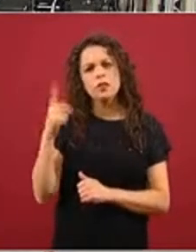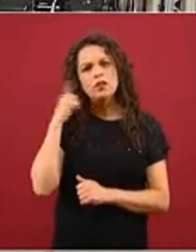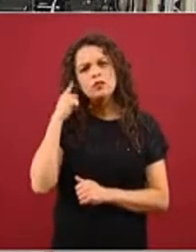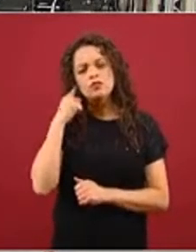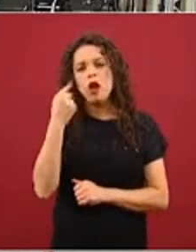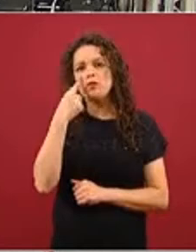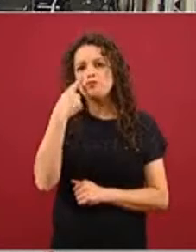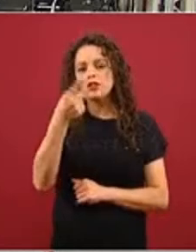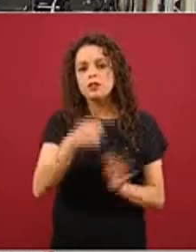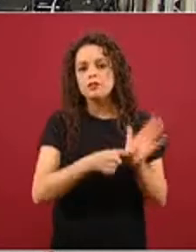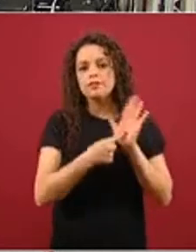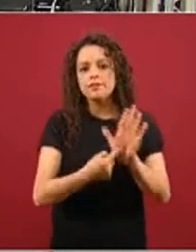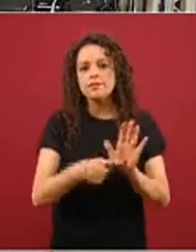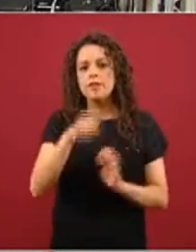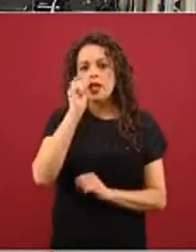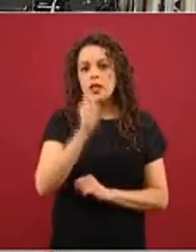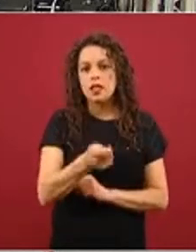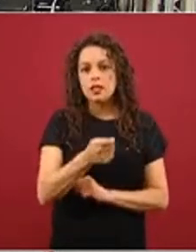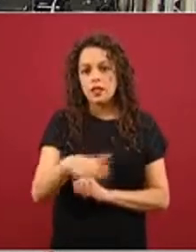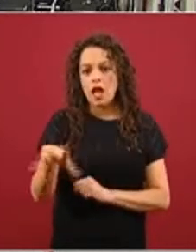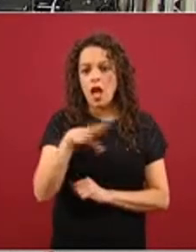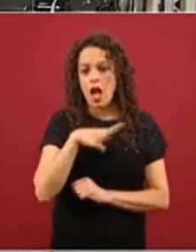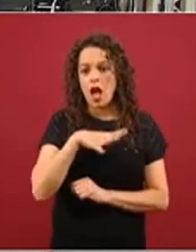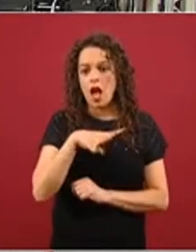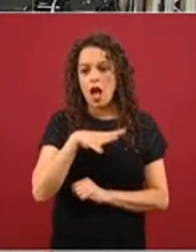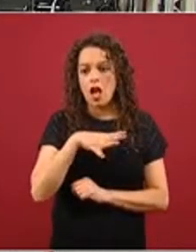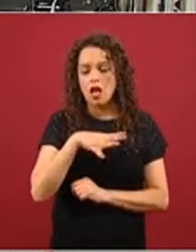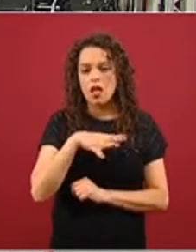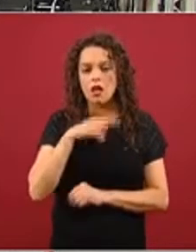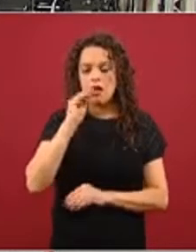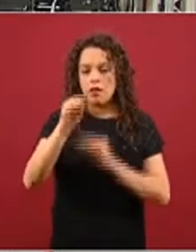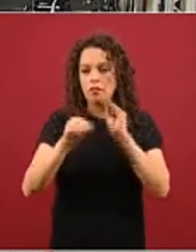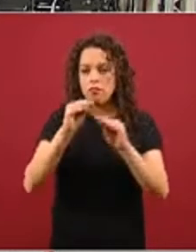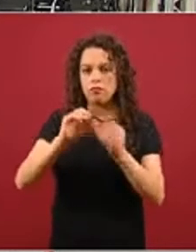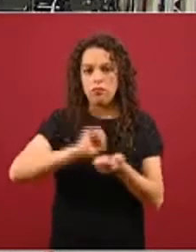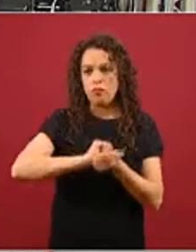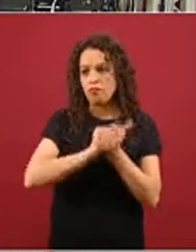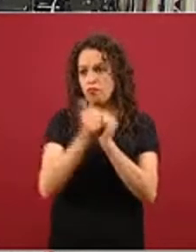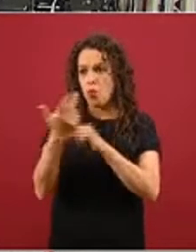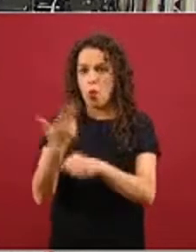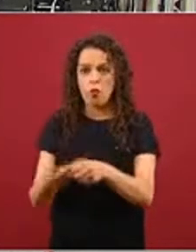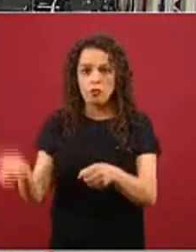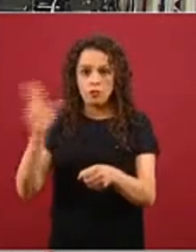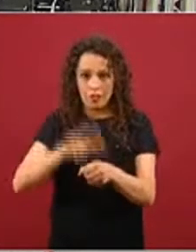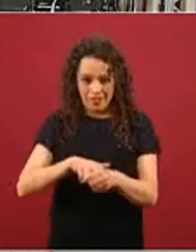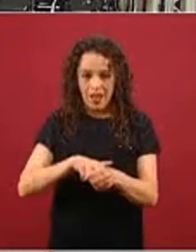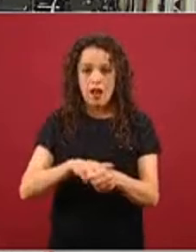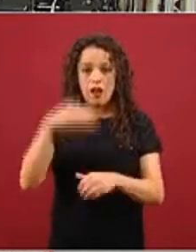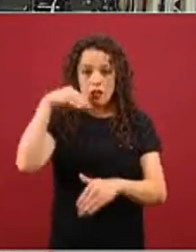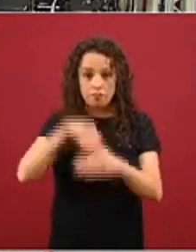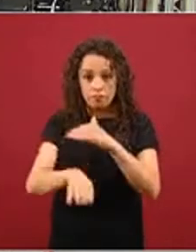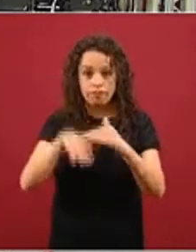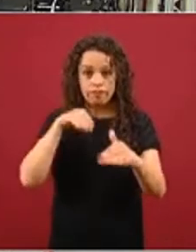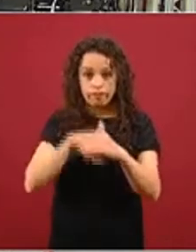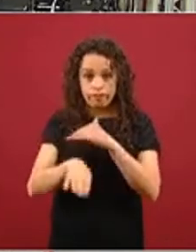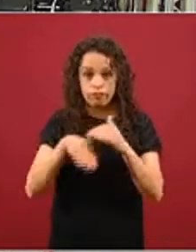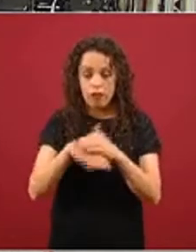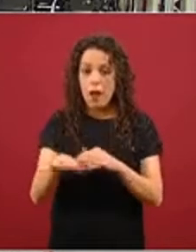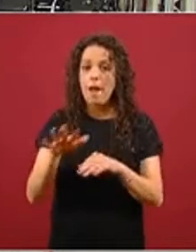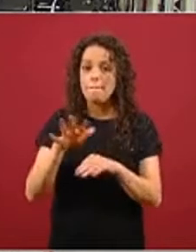que la capacidad instalada de los hospitales ha incrementado. Esa capacidad